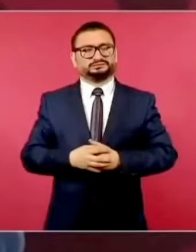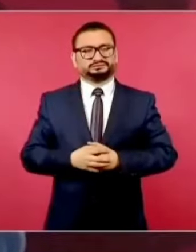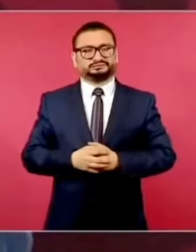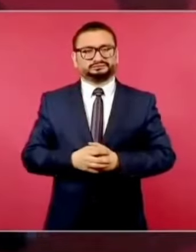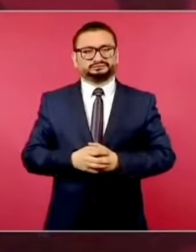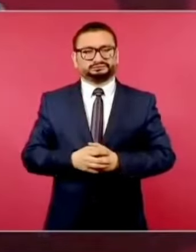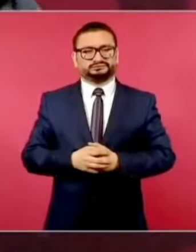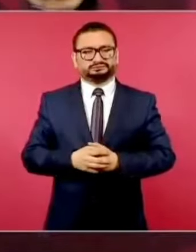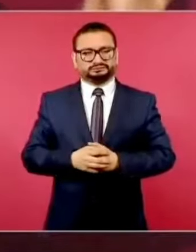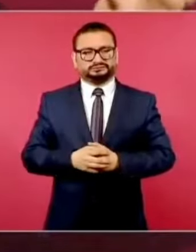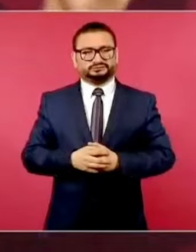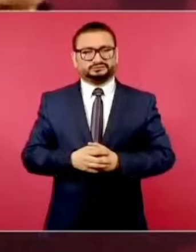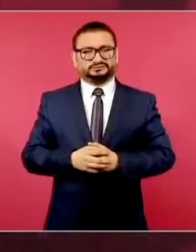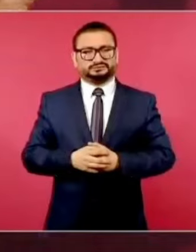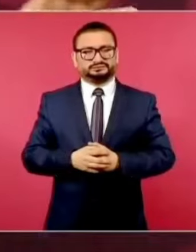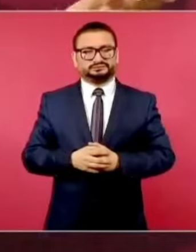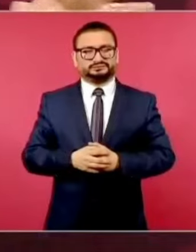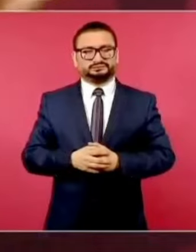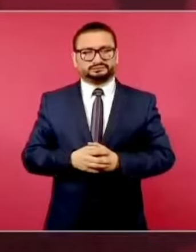para ir